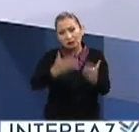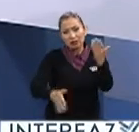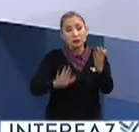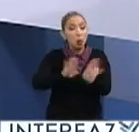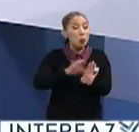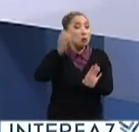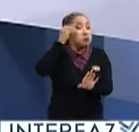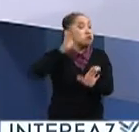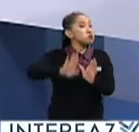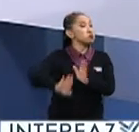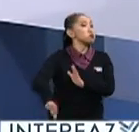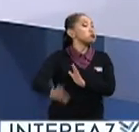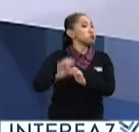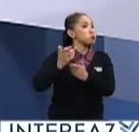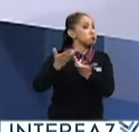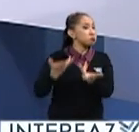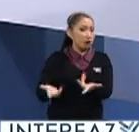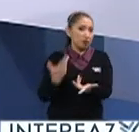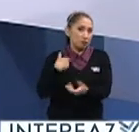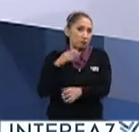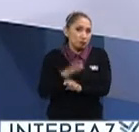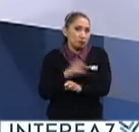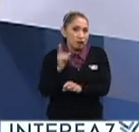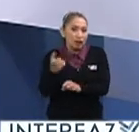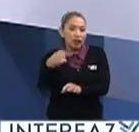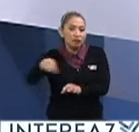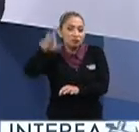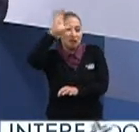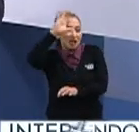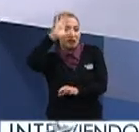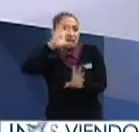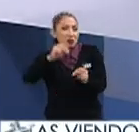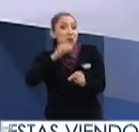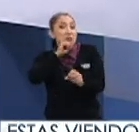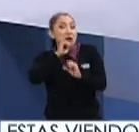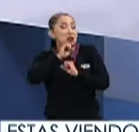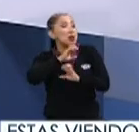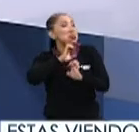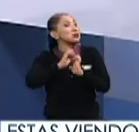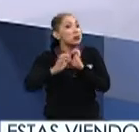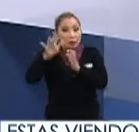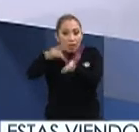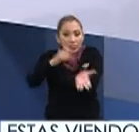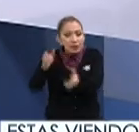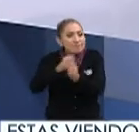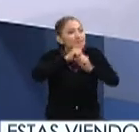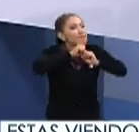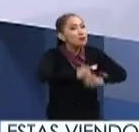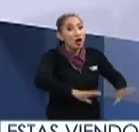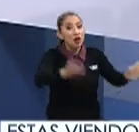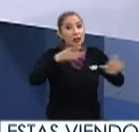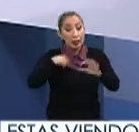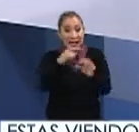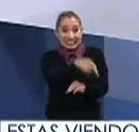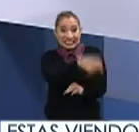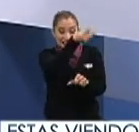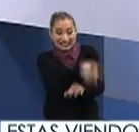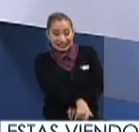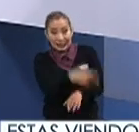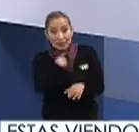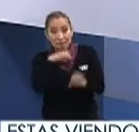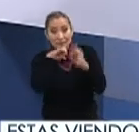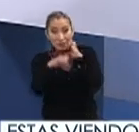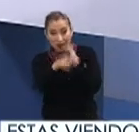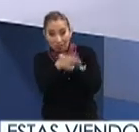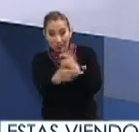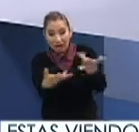quedan en un cierto nivel, pues precisamente de los científicos, y que el periodista logre asumir no solo la importancia, sino